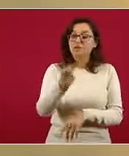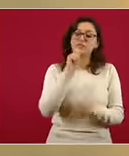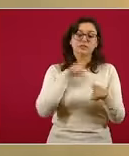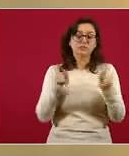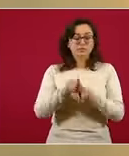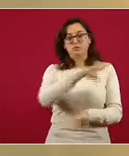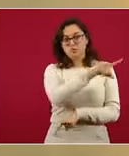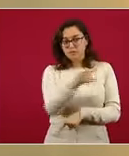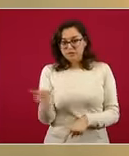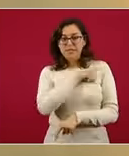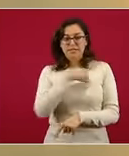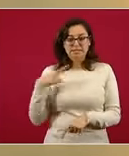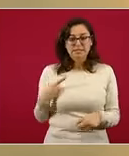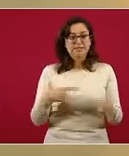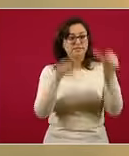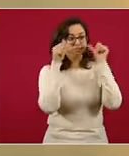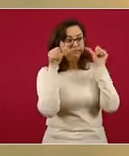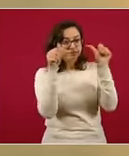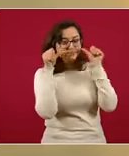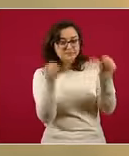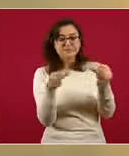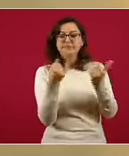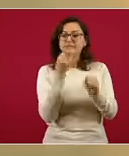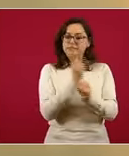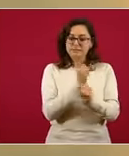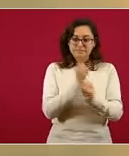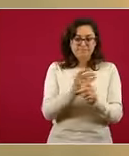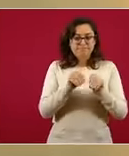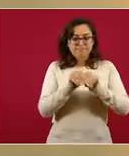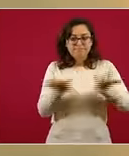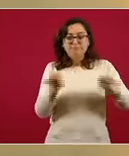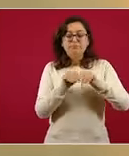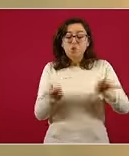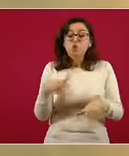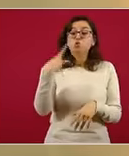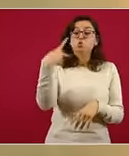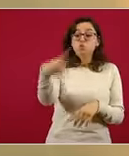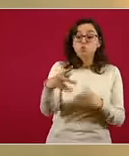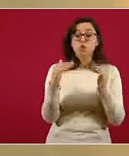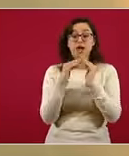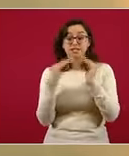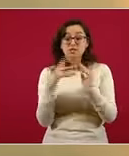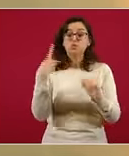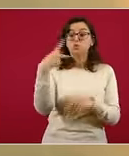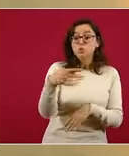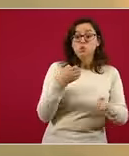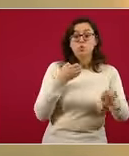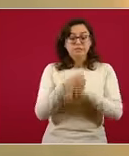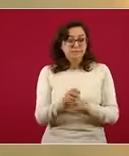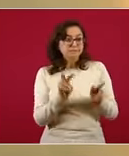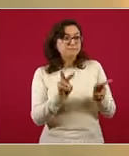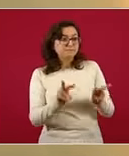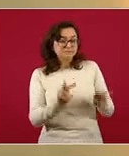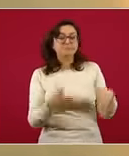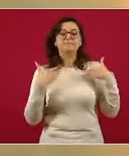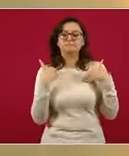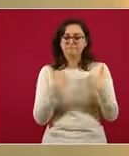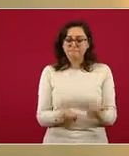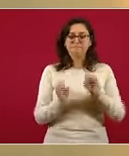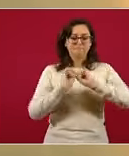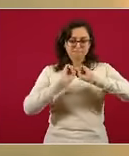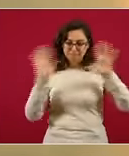publican en sus páginas de internet, que están dirigidas a que usted en su casa entienda y revise